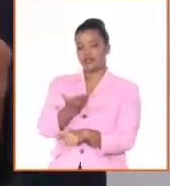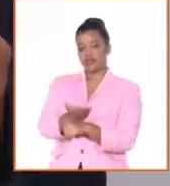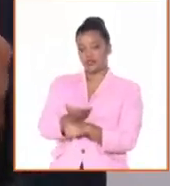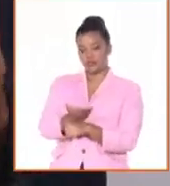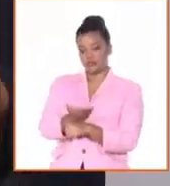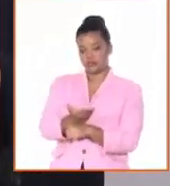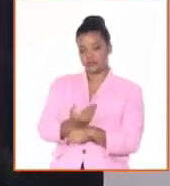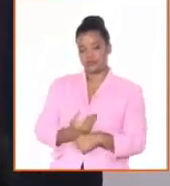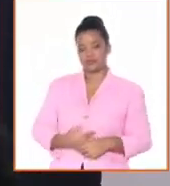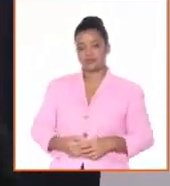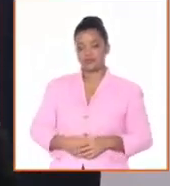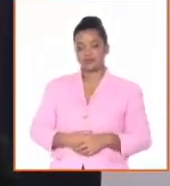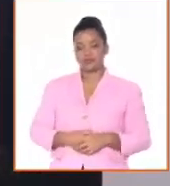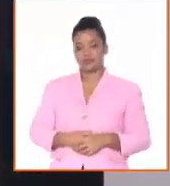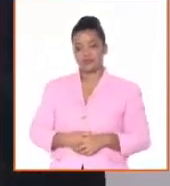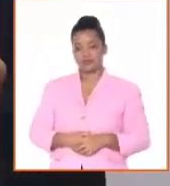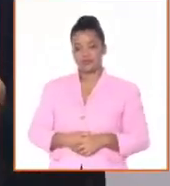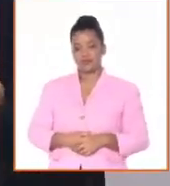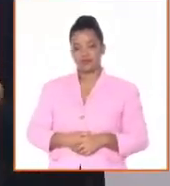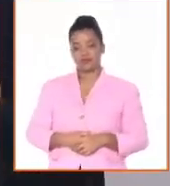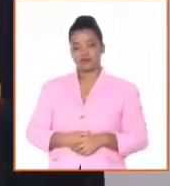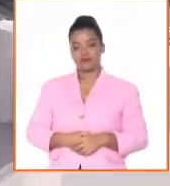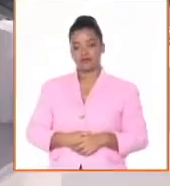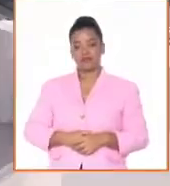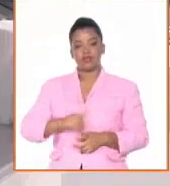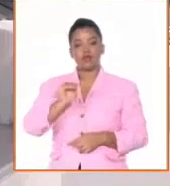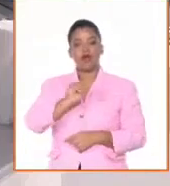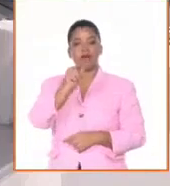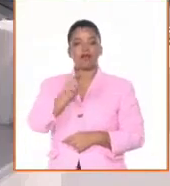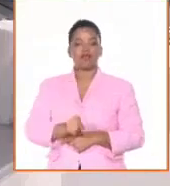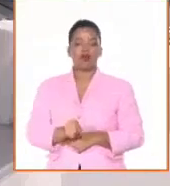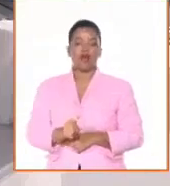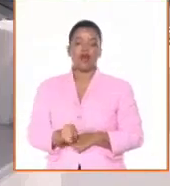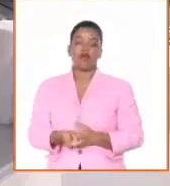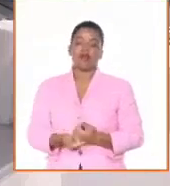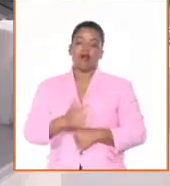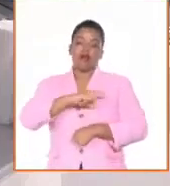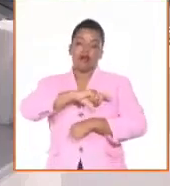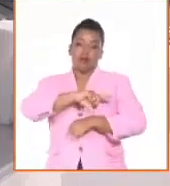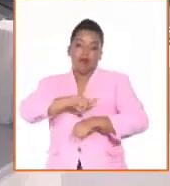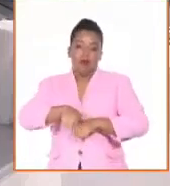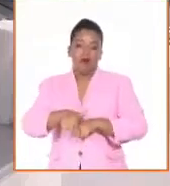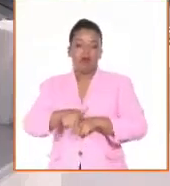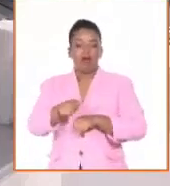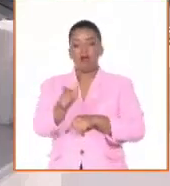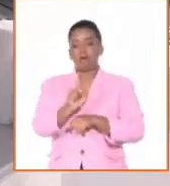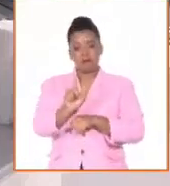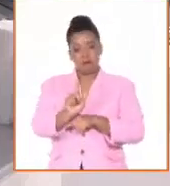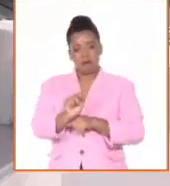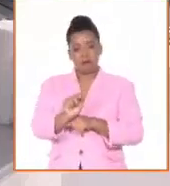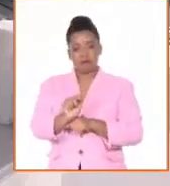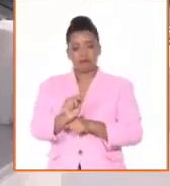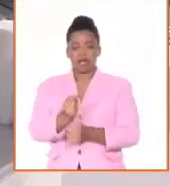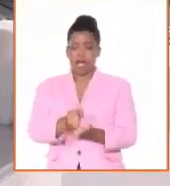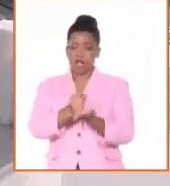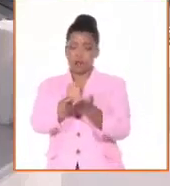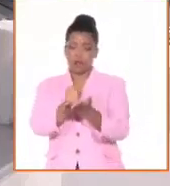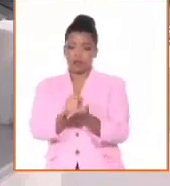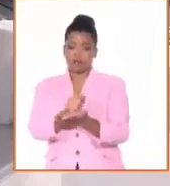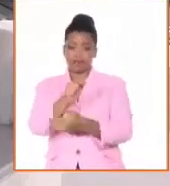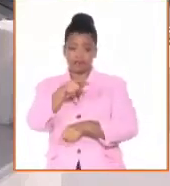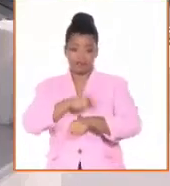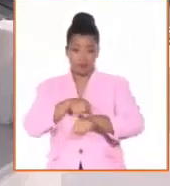registros que correspondan para que no tenga que hacerlo la persona y por tanto le vemos una mayor utilidad en este primer momento